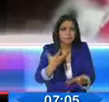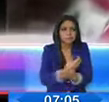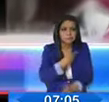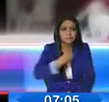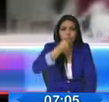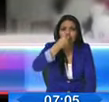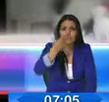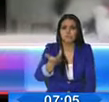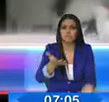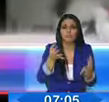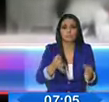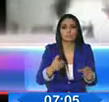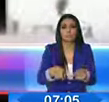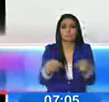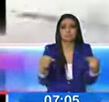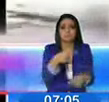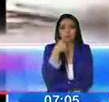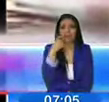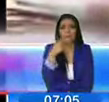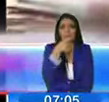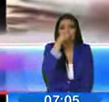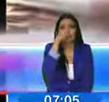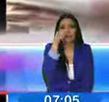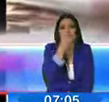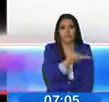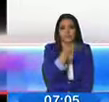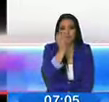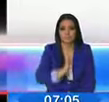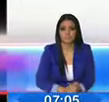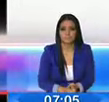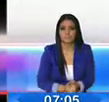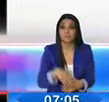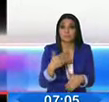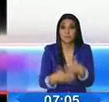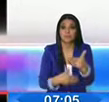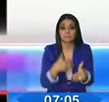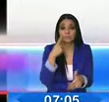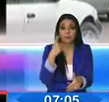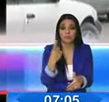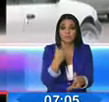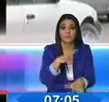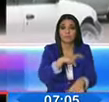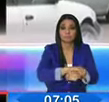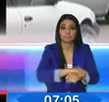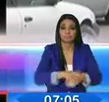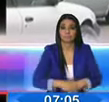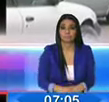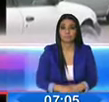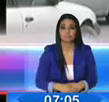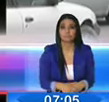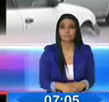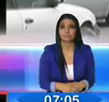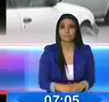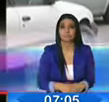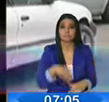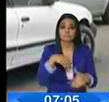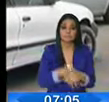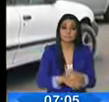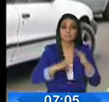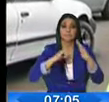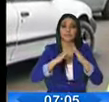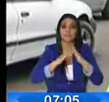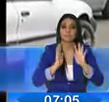enseguida pues el chico andaba drogado a los pocos minutos el implicado fue detenido al interior de un inmueble